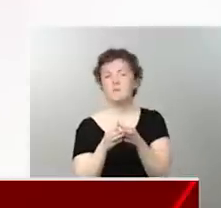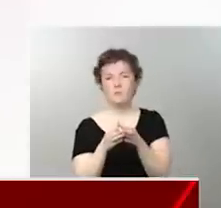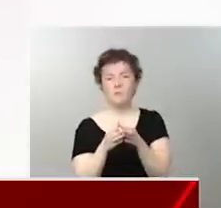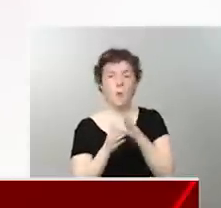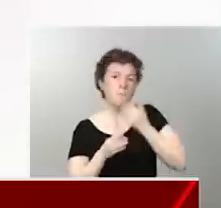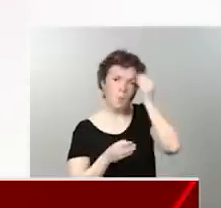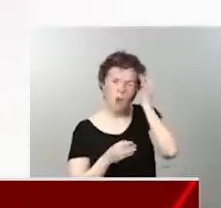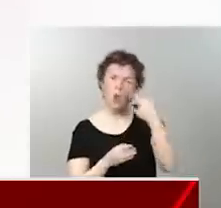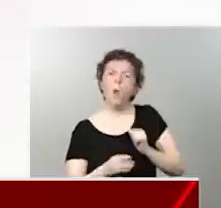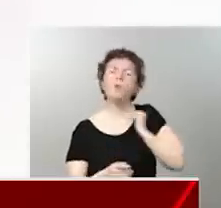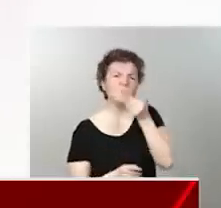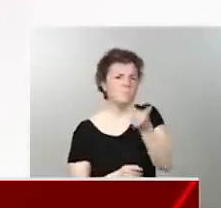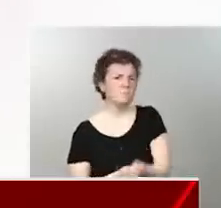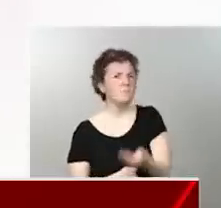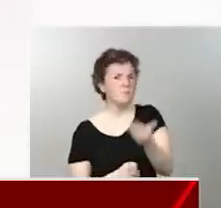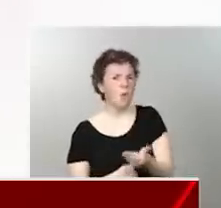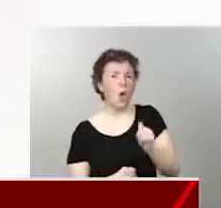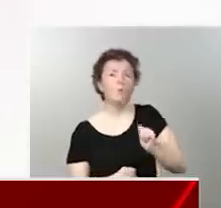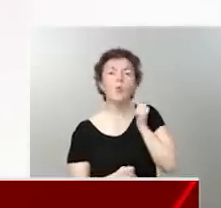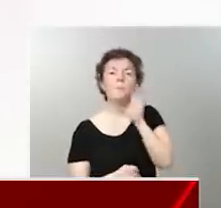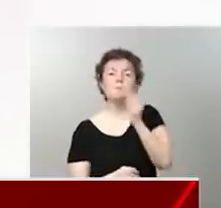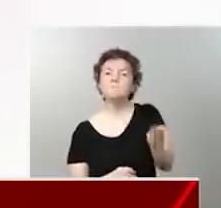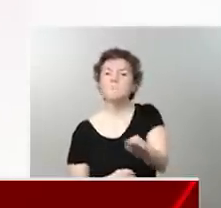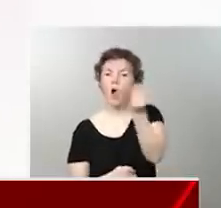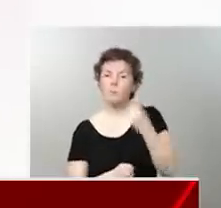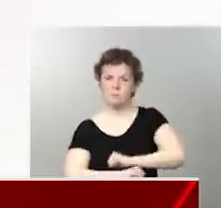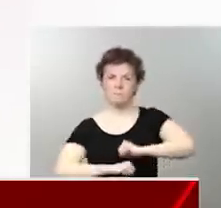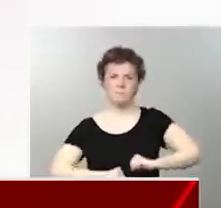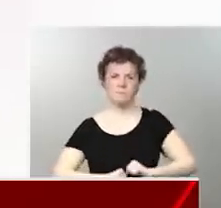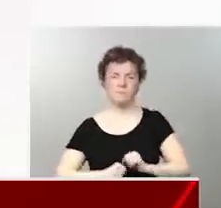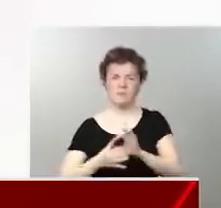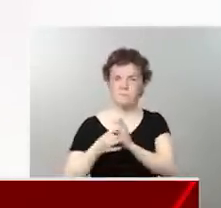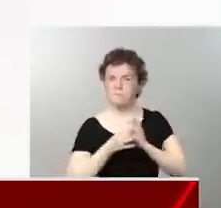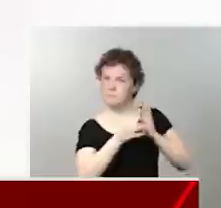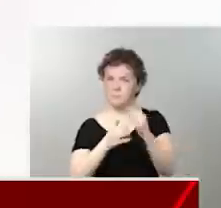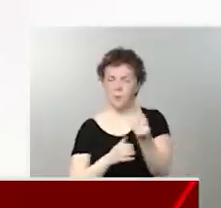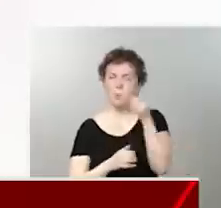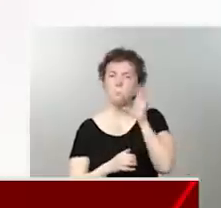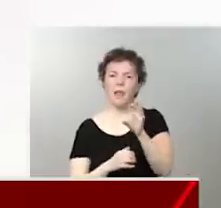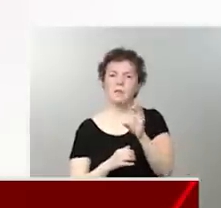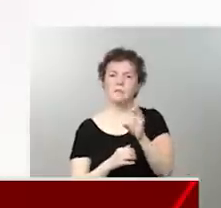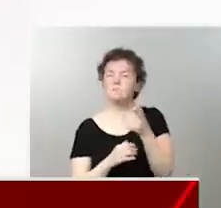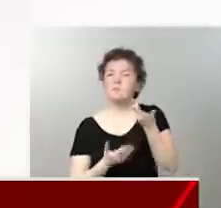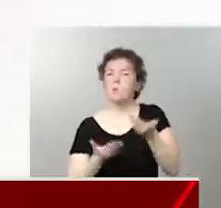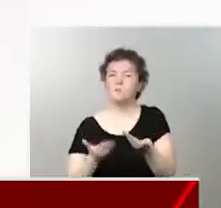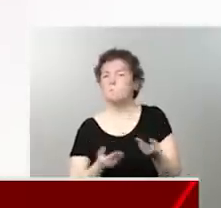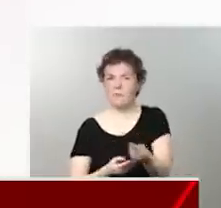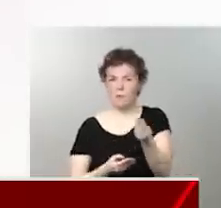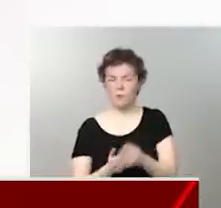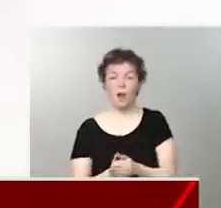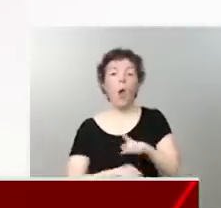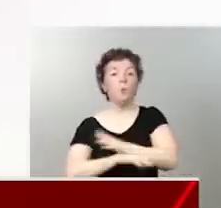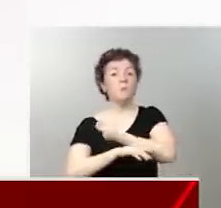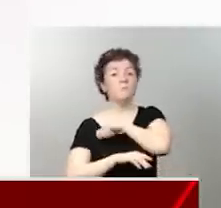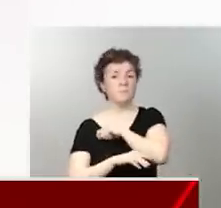el AIREF. Entonces, estas cifras, que el señor Kos, que no es tonto, sabe perfectamente que son falsas, de